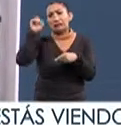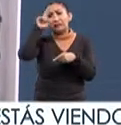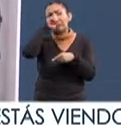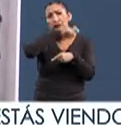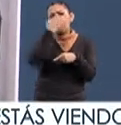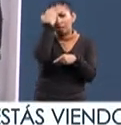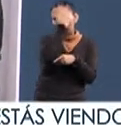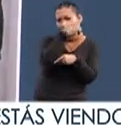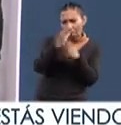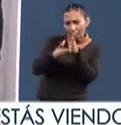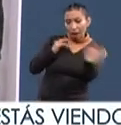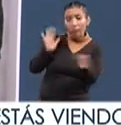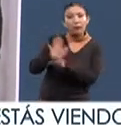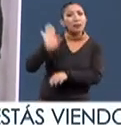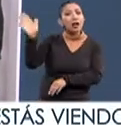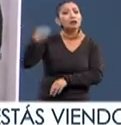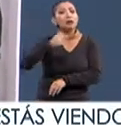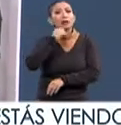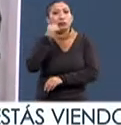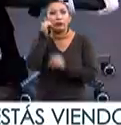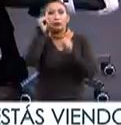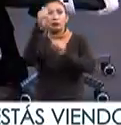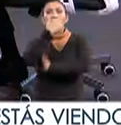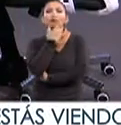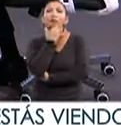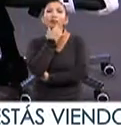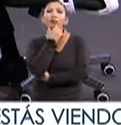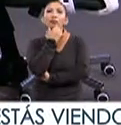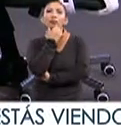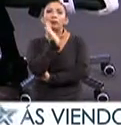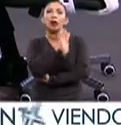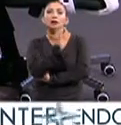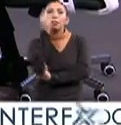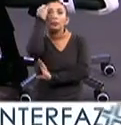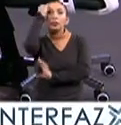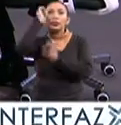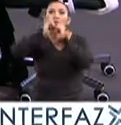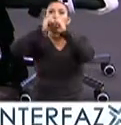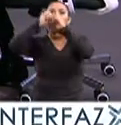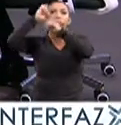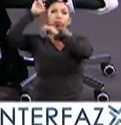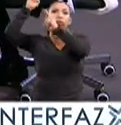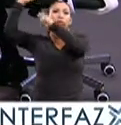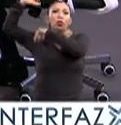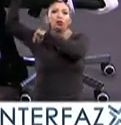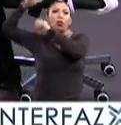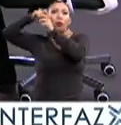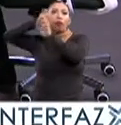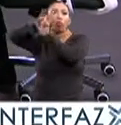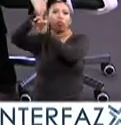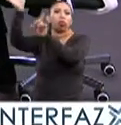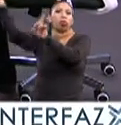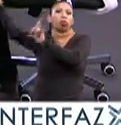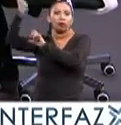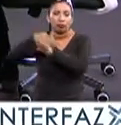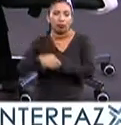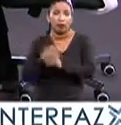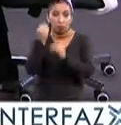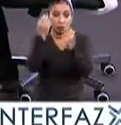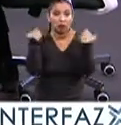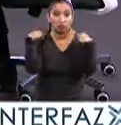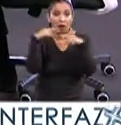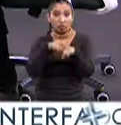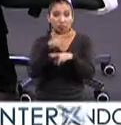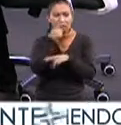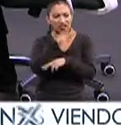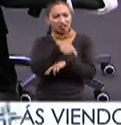de diagnosticar porque pareciera que el niño está poniendo atención, pero su mente está en otro lado, ¿no? Y de hecho muchos